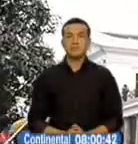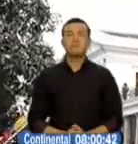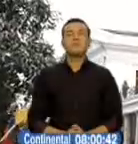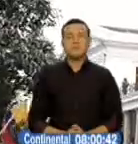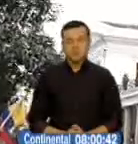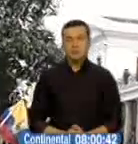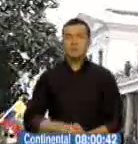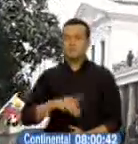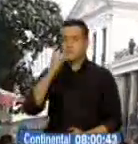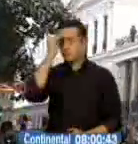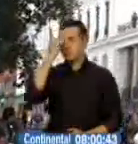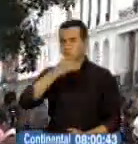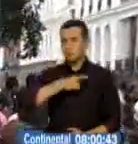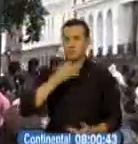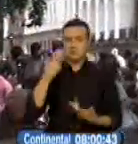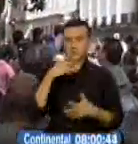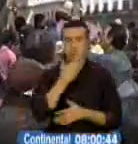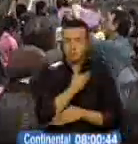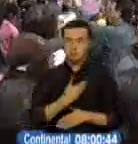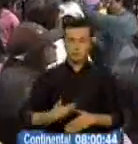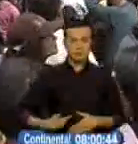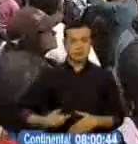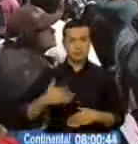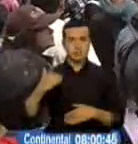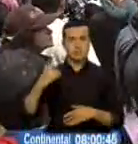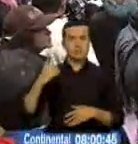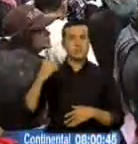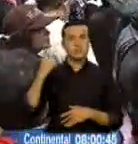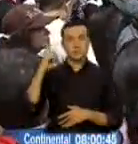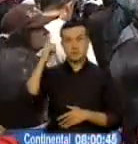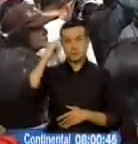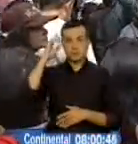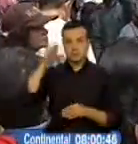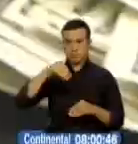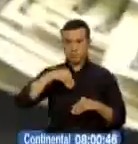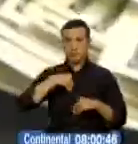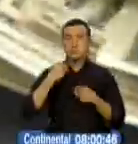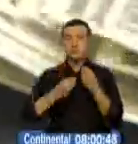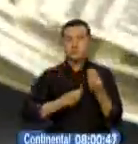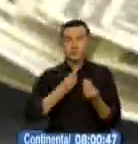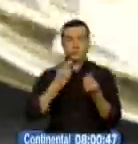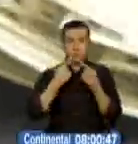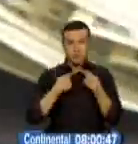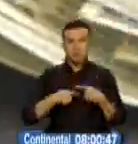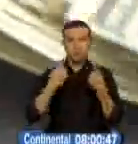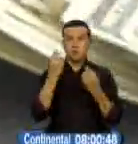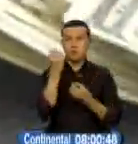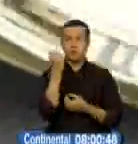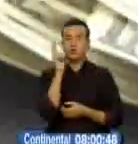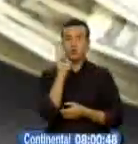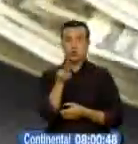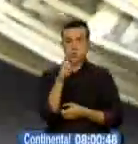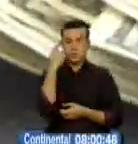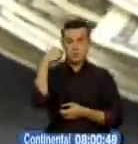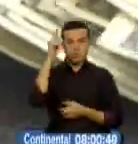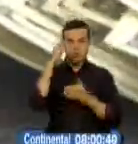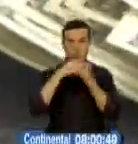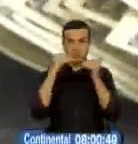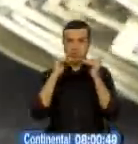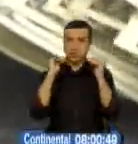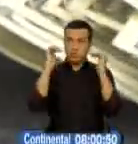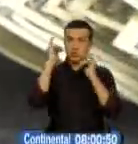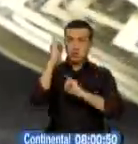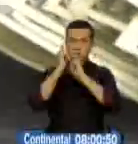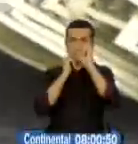parte de las primeras decisiones adoptadas por el Gobierno Nacional, el Ministerio de Economía y Finanzas hizo público la colocación de 2.000 millones de bonos soberanos en el